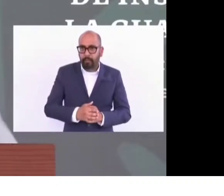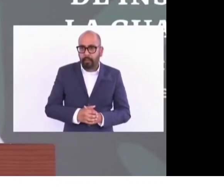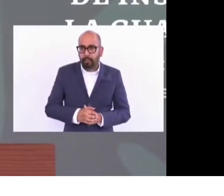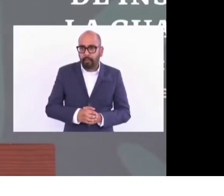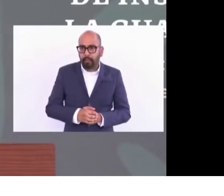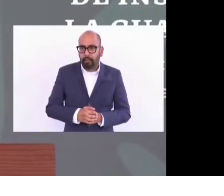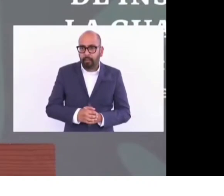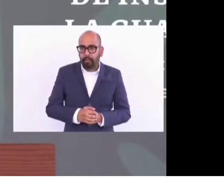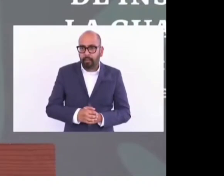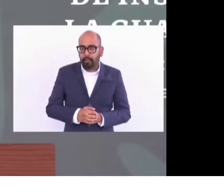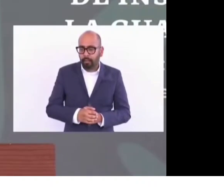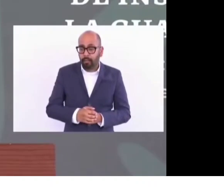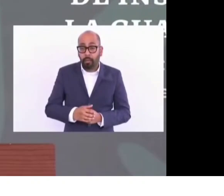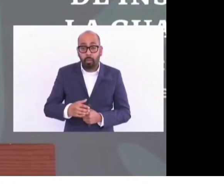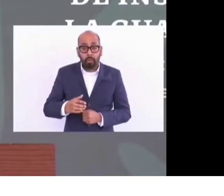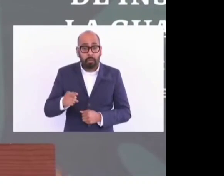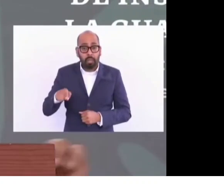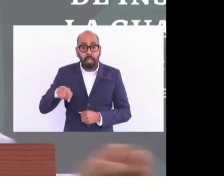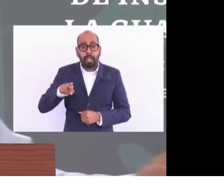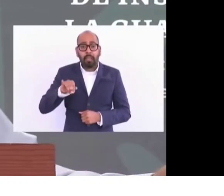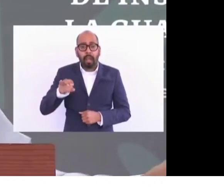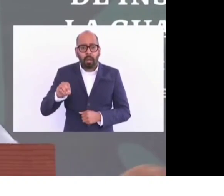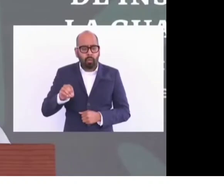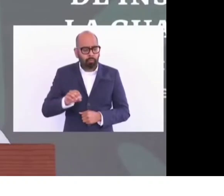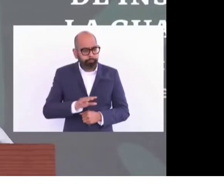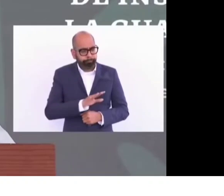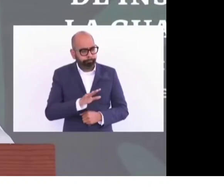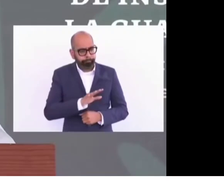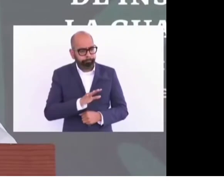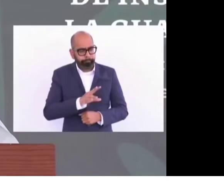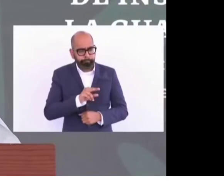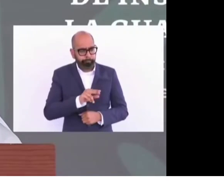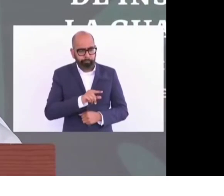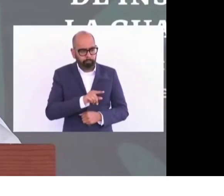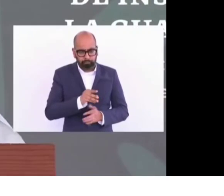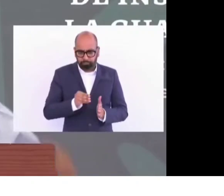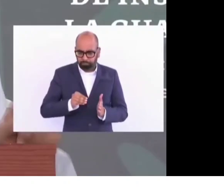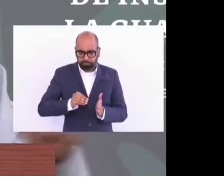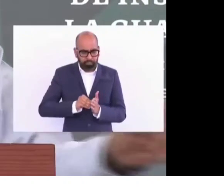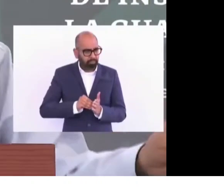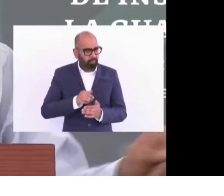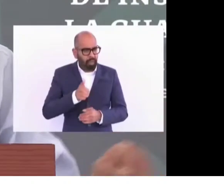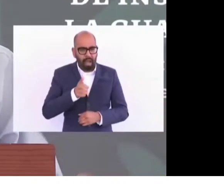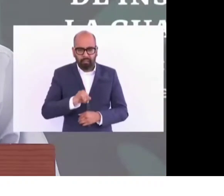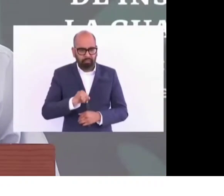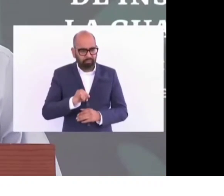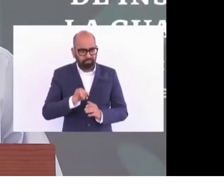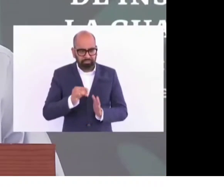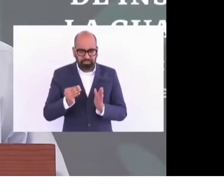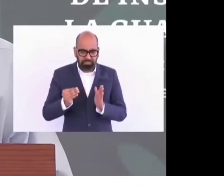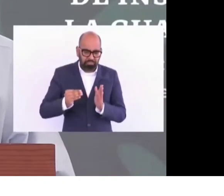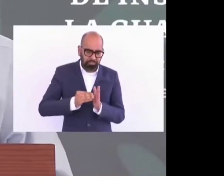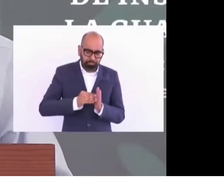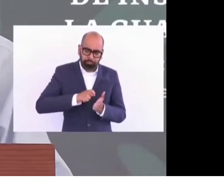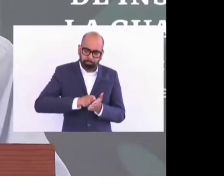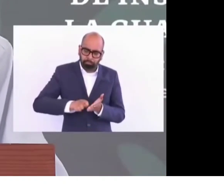hay nada que agregar, así va a quedar. Y luego, ponga